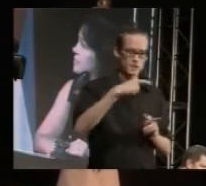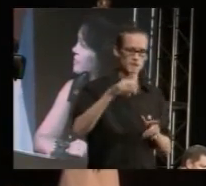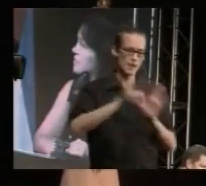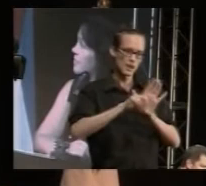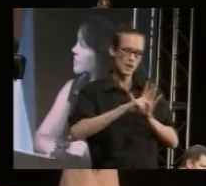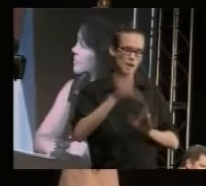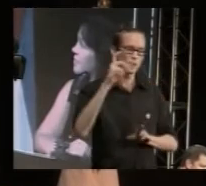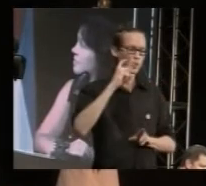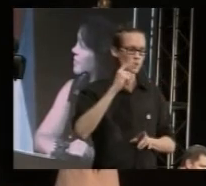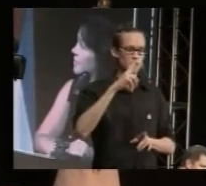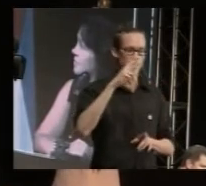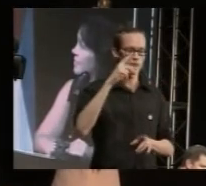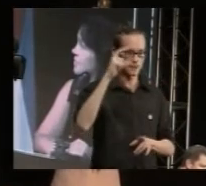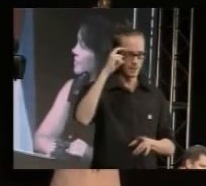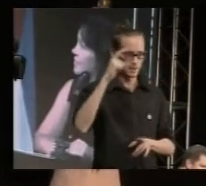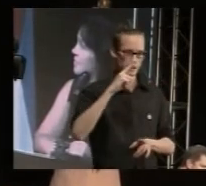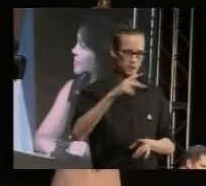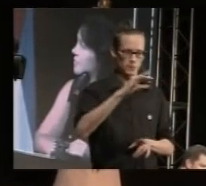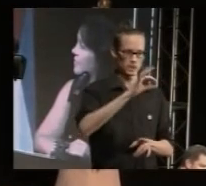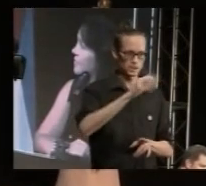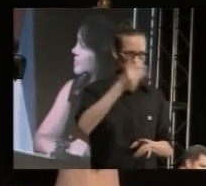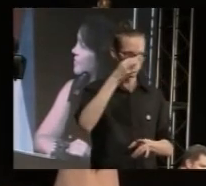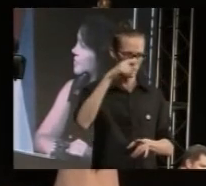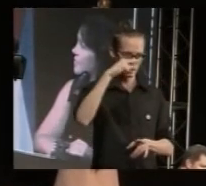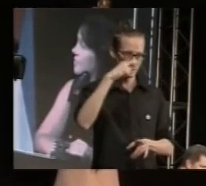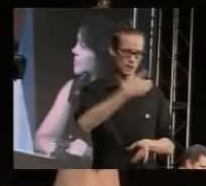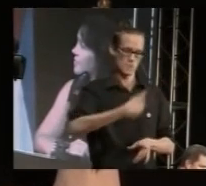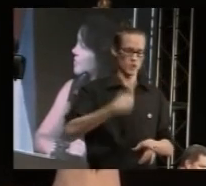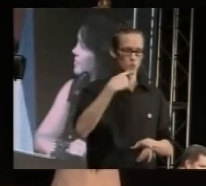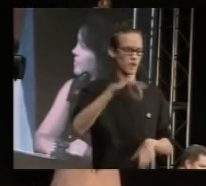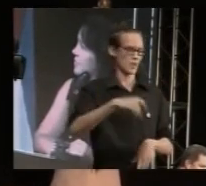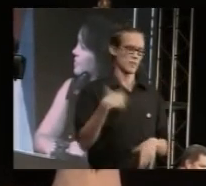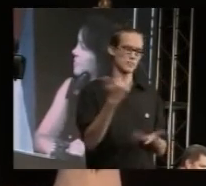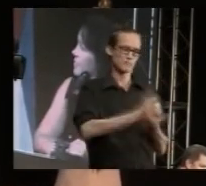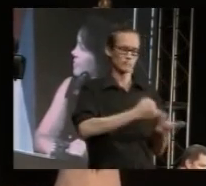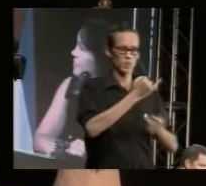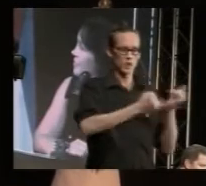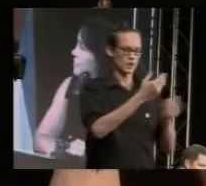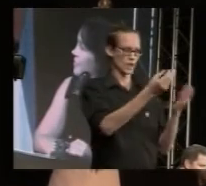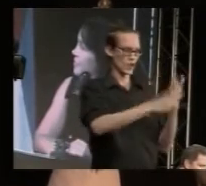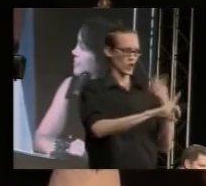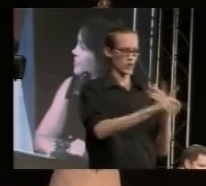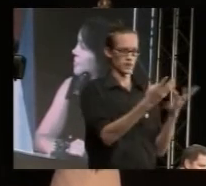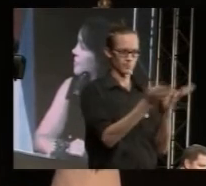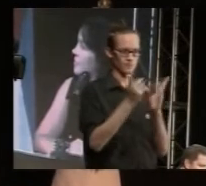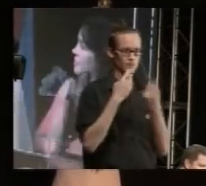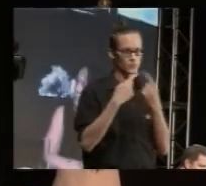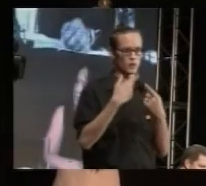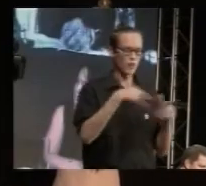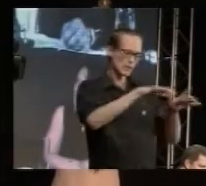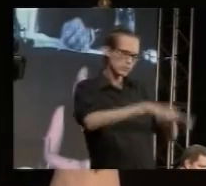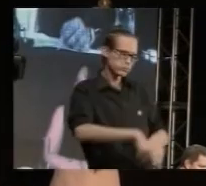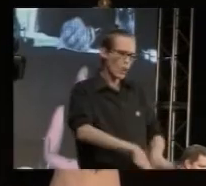Provincial 10.027, el señor Presidente Municipal deberá presentar ante el Honorable Consejo Deliberante una memoria